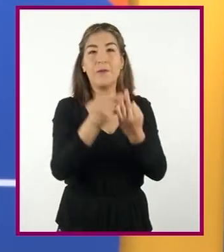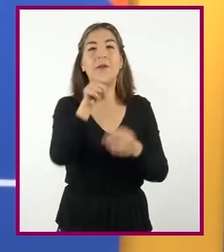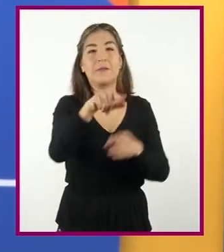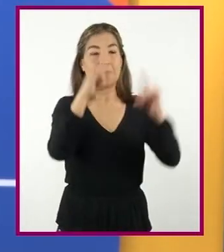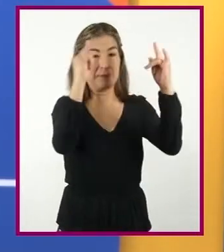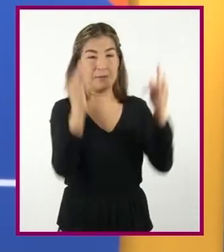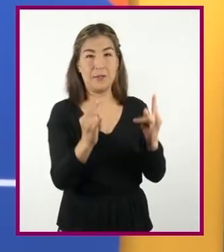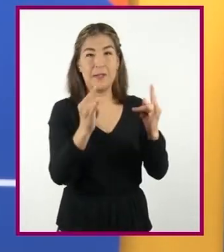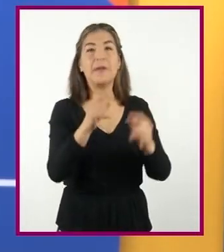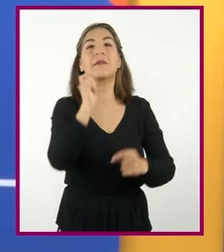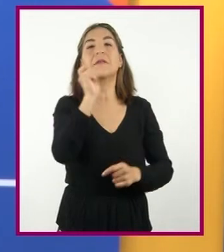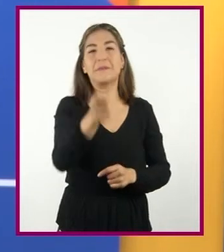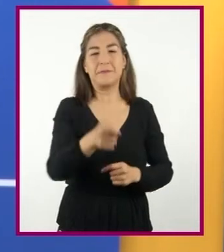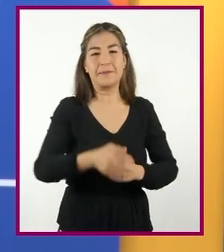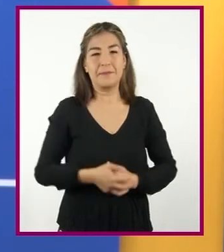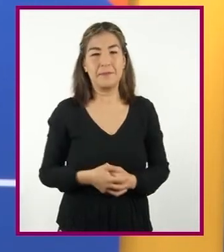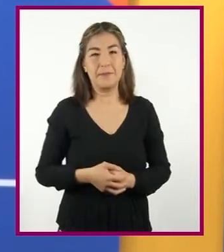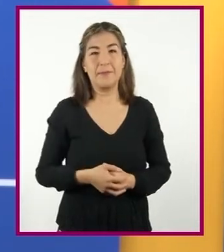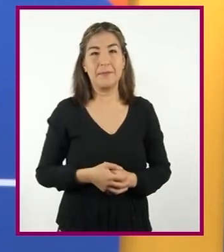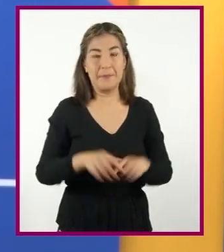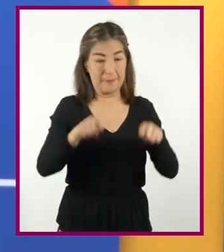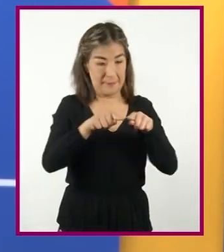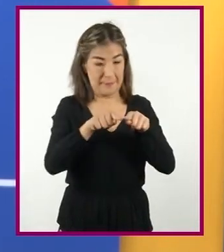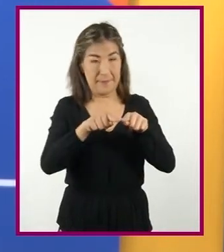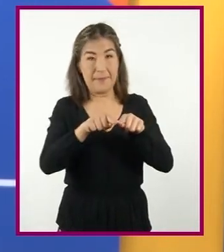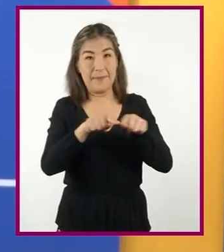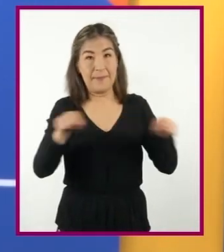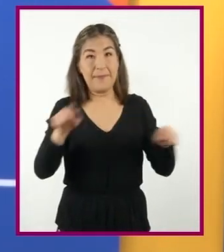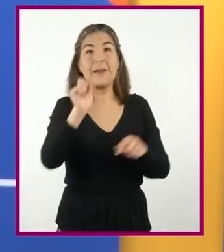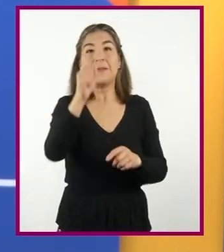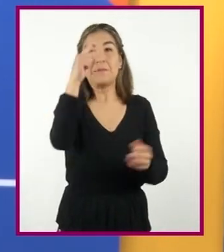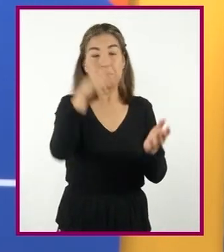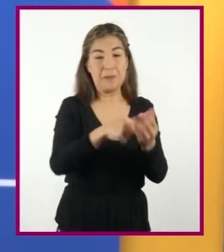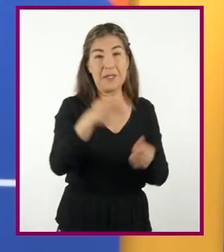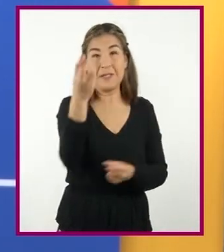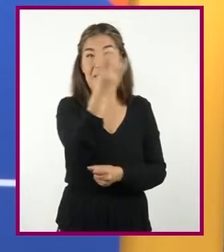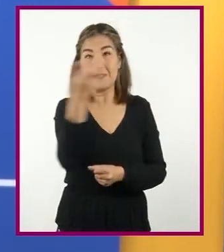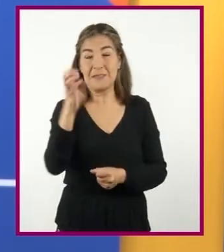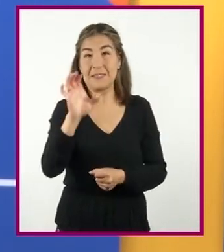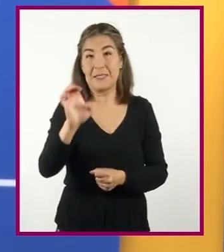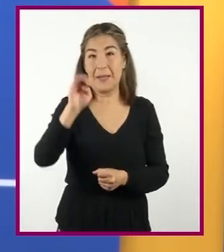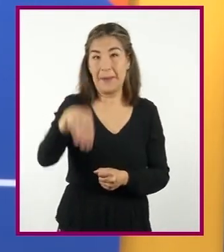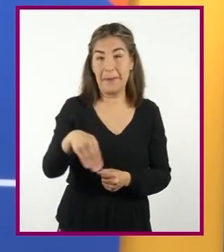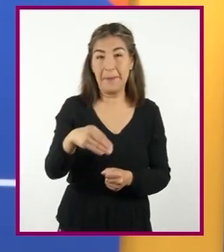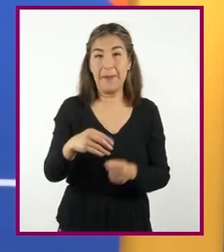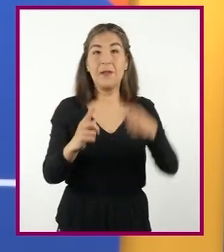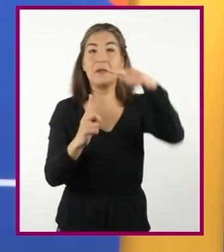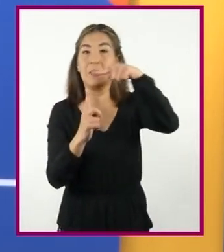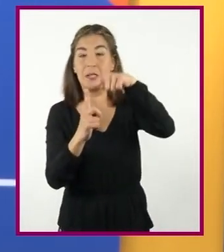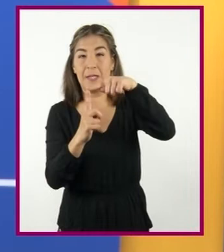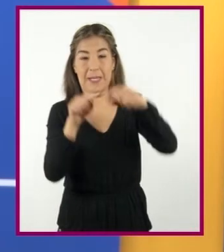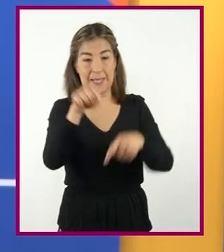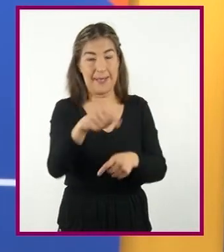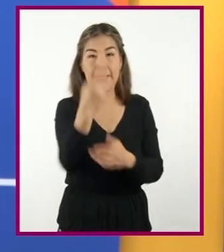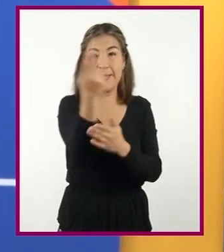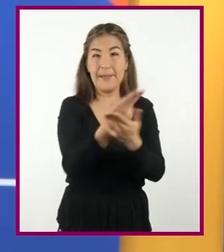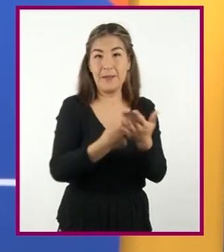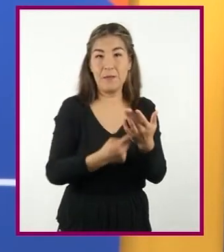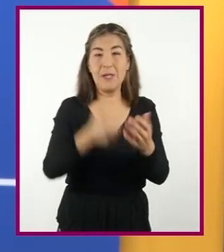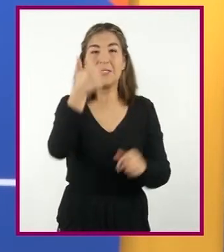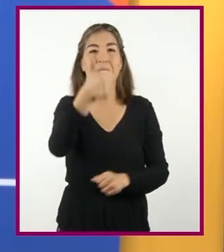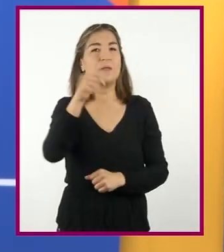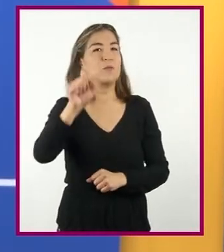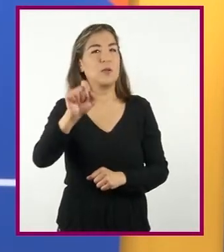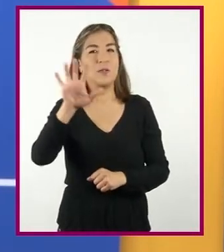cancha, tenemos que el ancho real de 1300 centímetros entre el ancho en el dibujo de